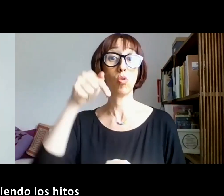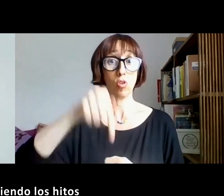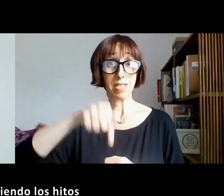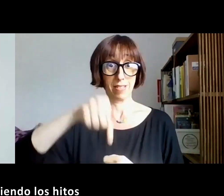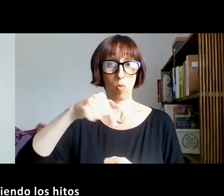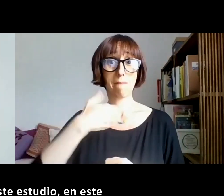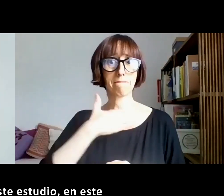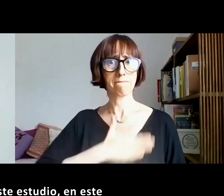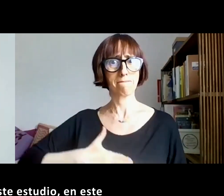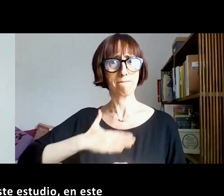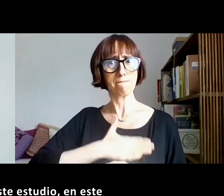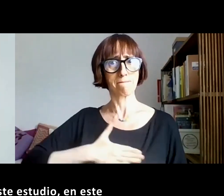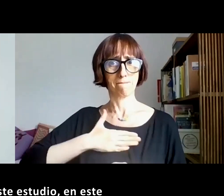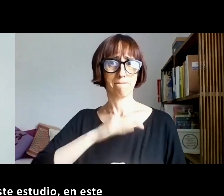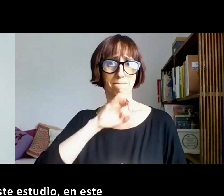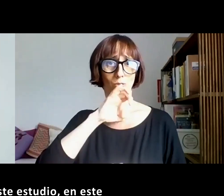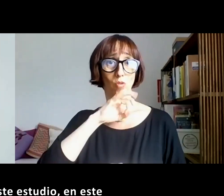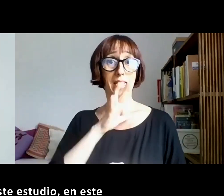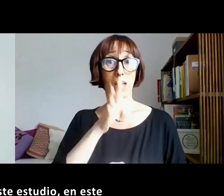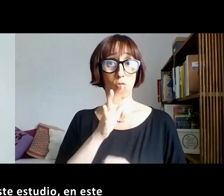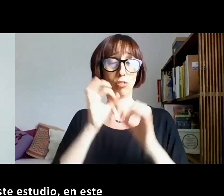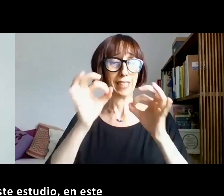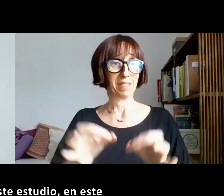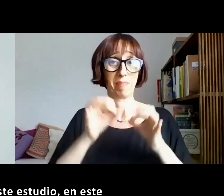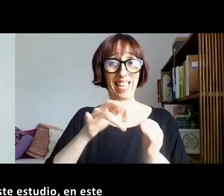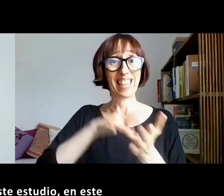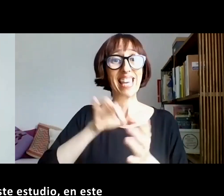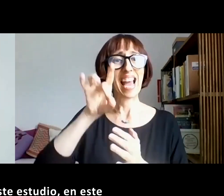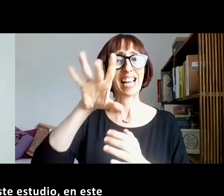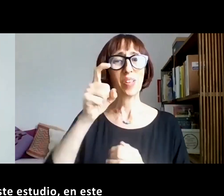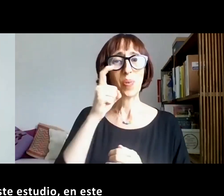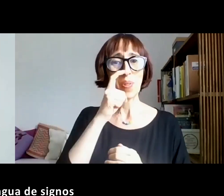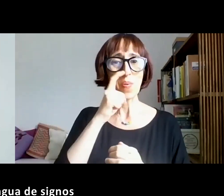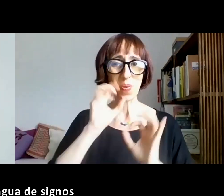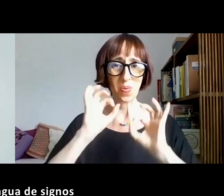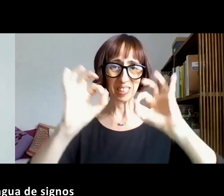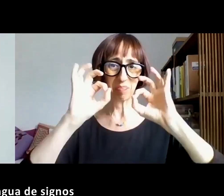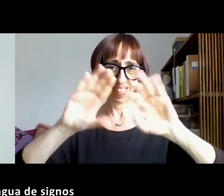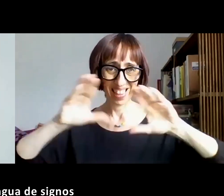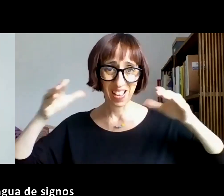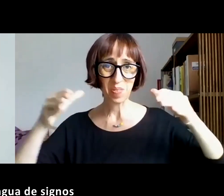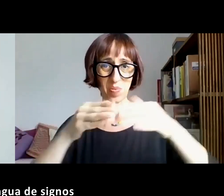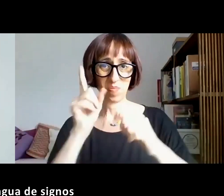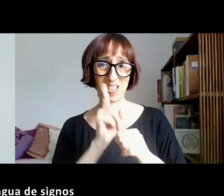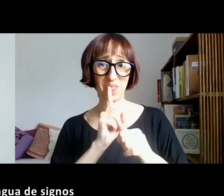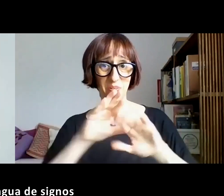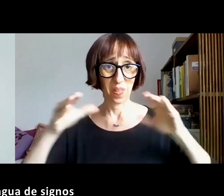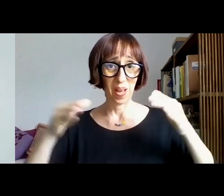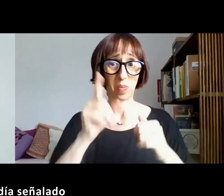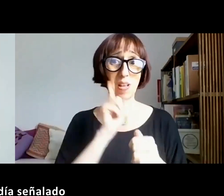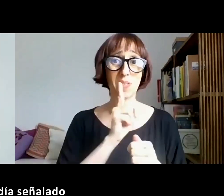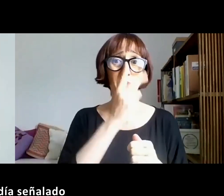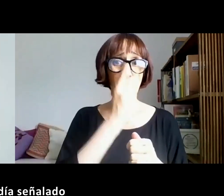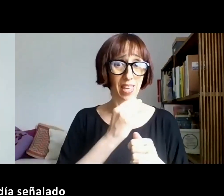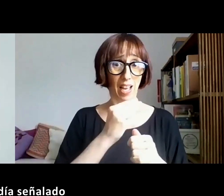En favor de este estudio, en este caso de la situación sociolingüística de la lengua de signos española en nuestro país. En un día tan señalado como el de hoy,